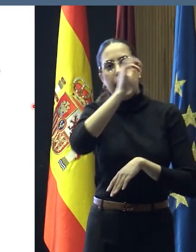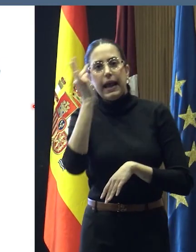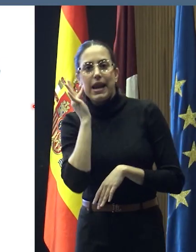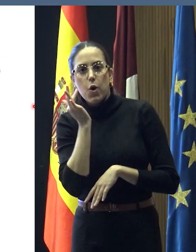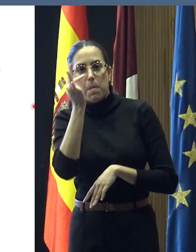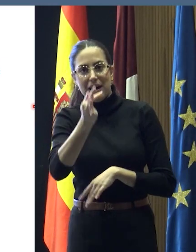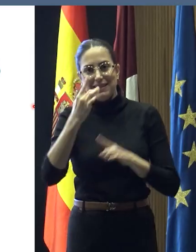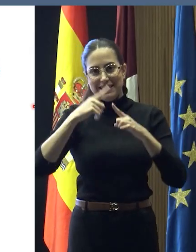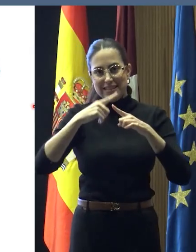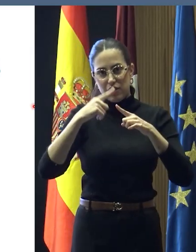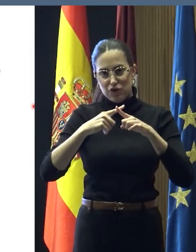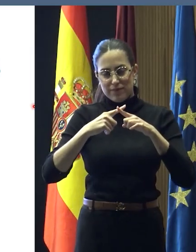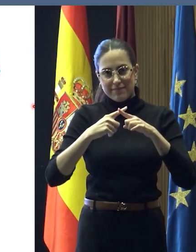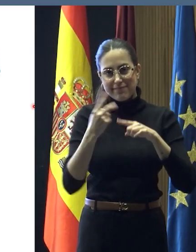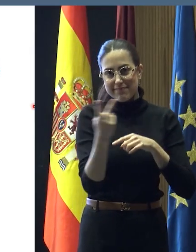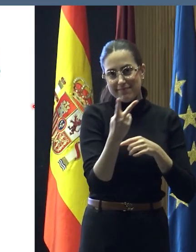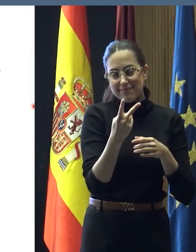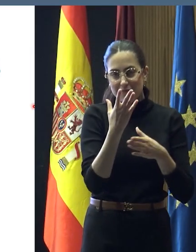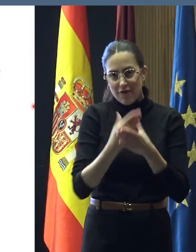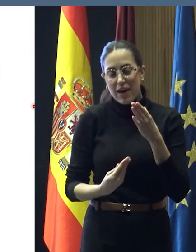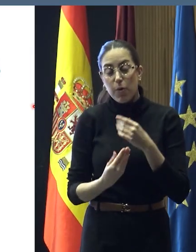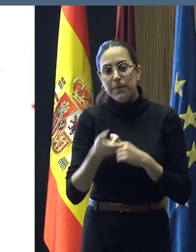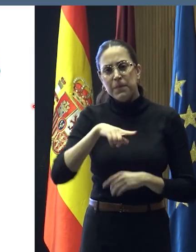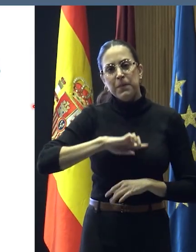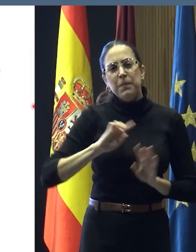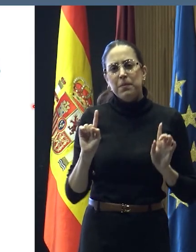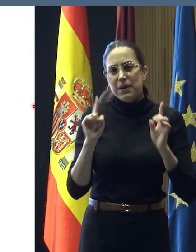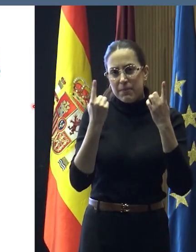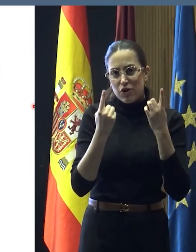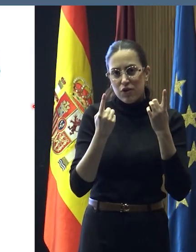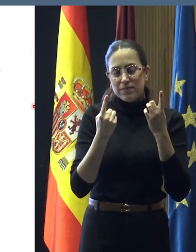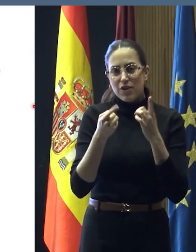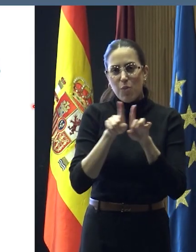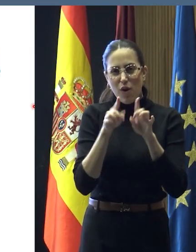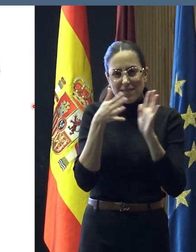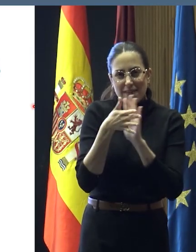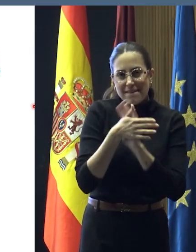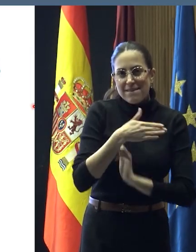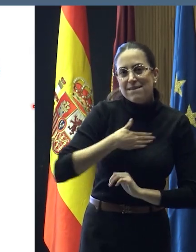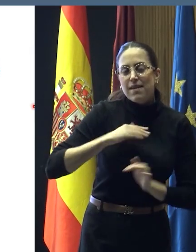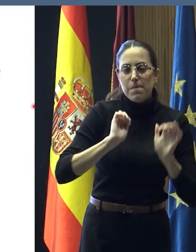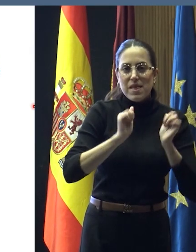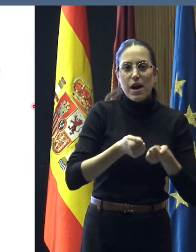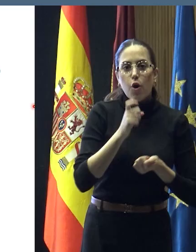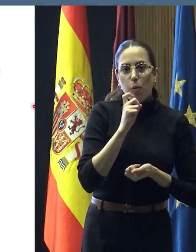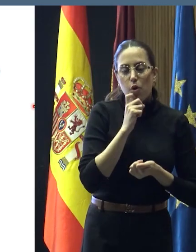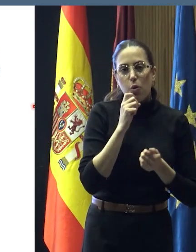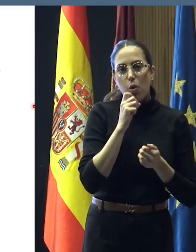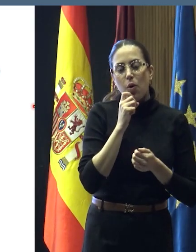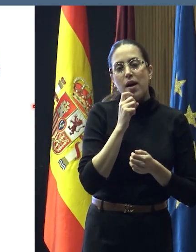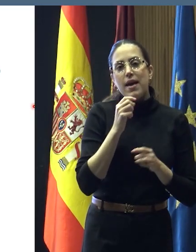de sexo. Entonces, lo primero que quería hacer es empezar con una